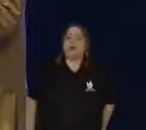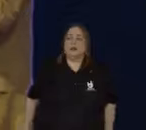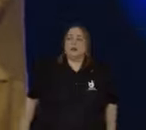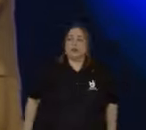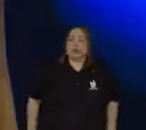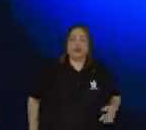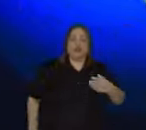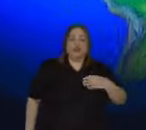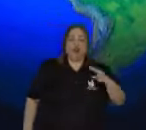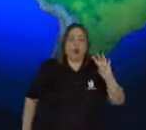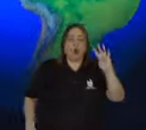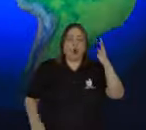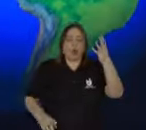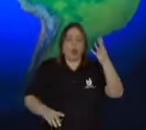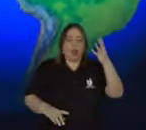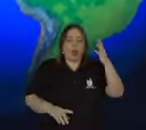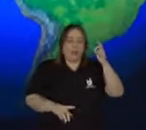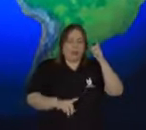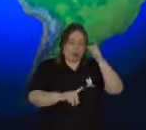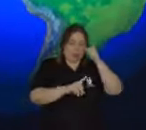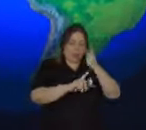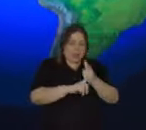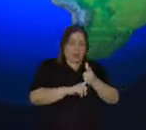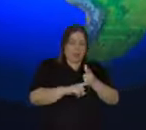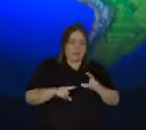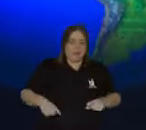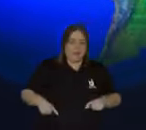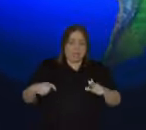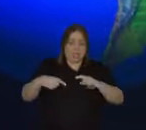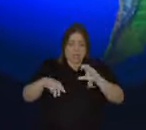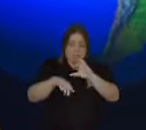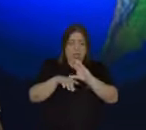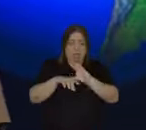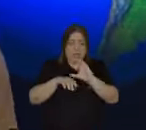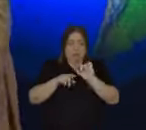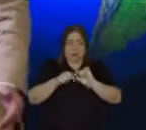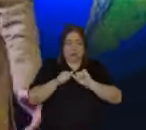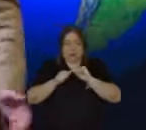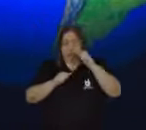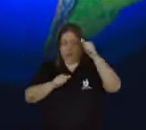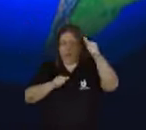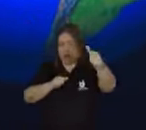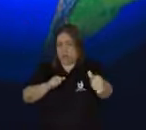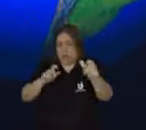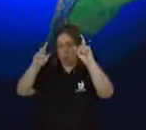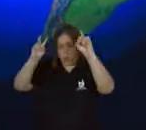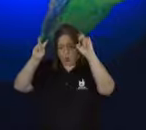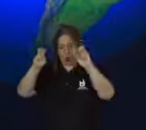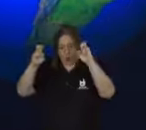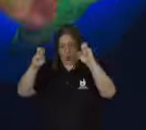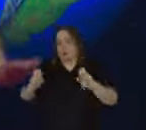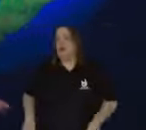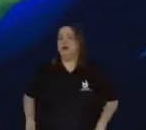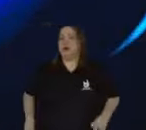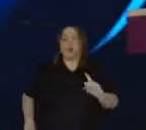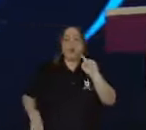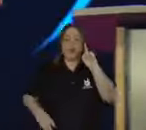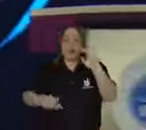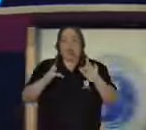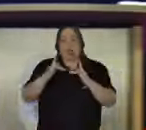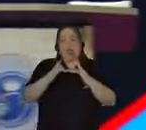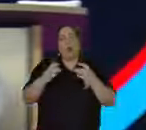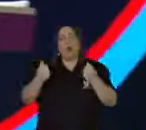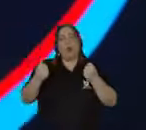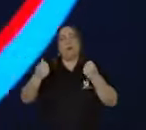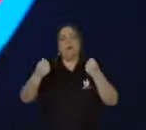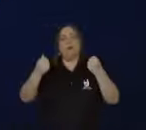4 hermanos. Vivíamos lejos de la iglesia. Teníamos que tomar autobús. Tenía casi una hora de viaje